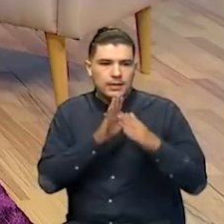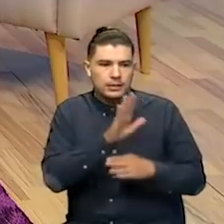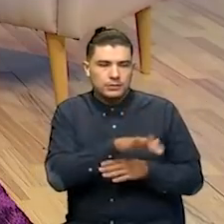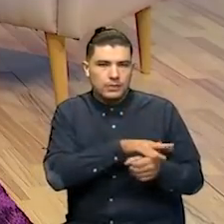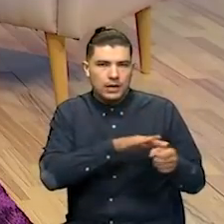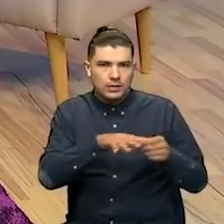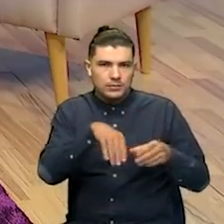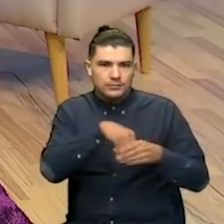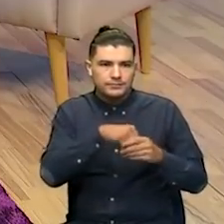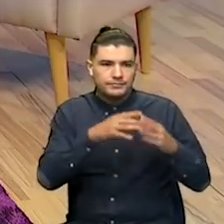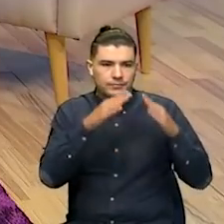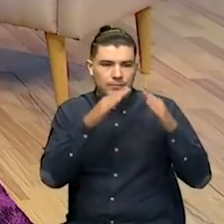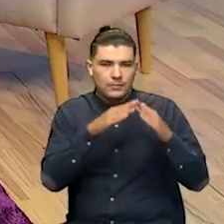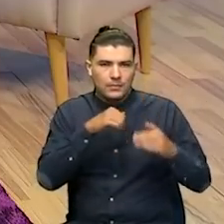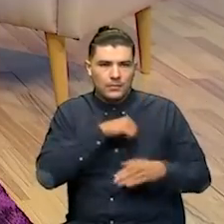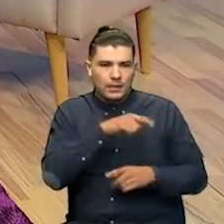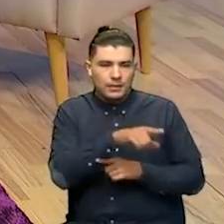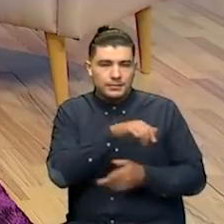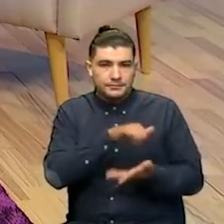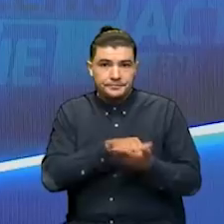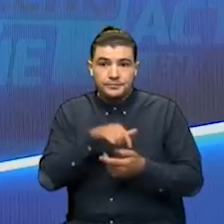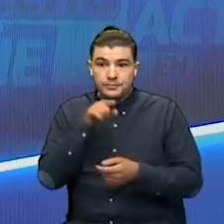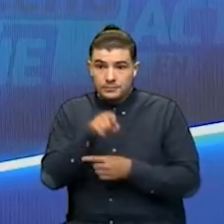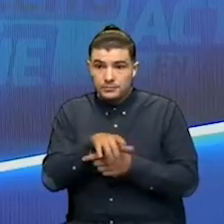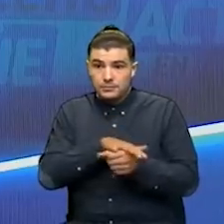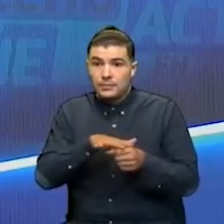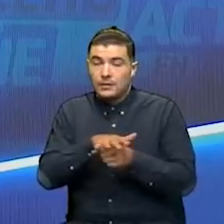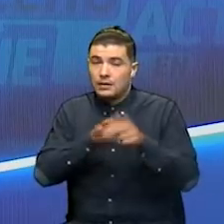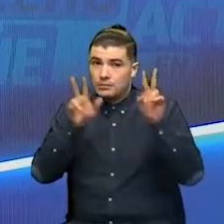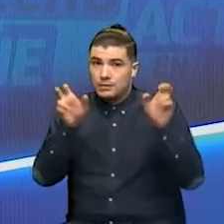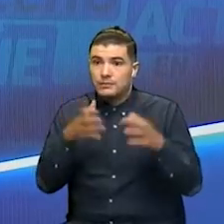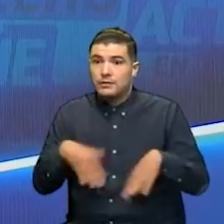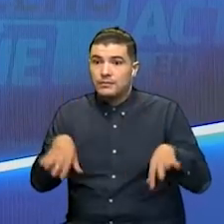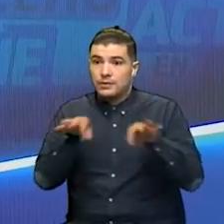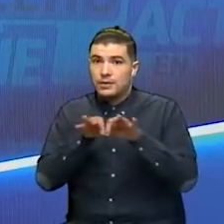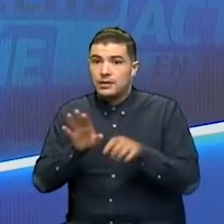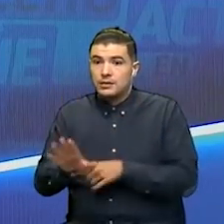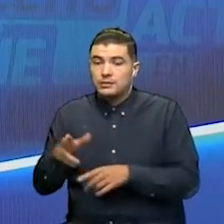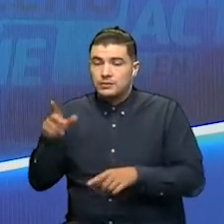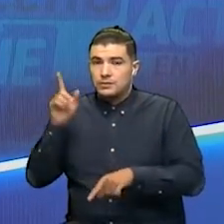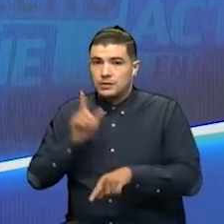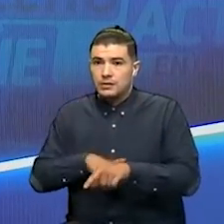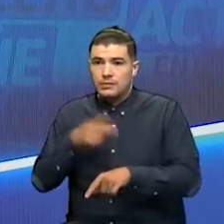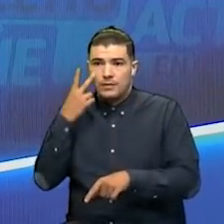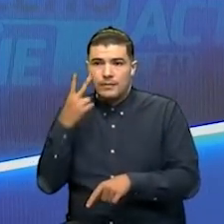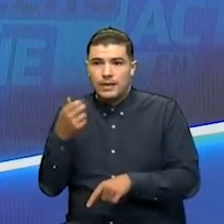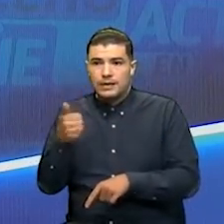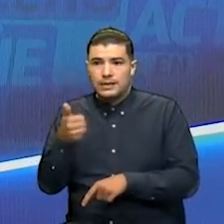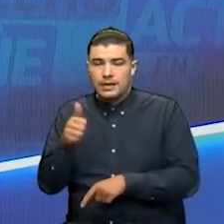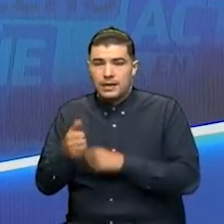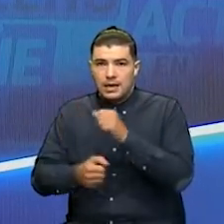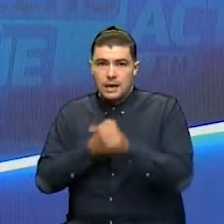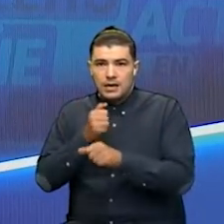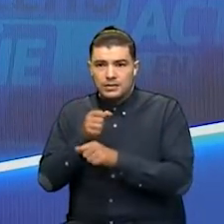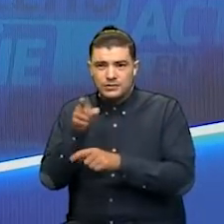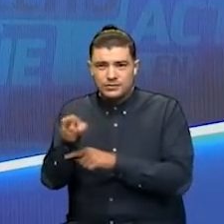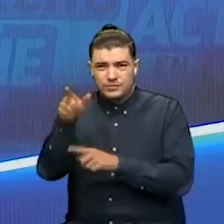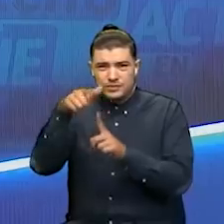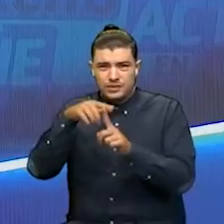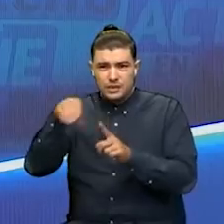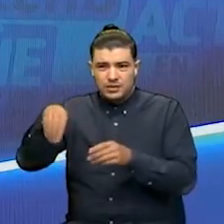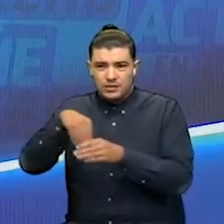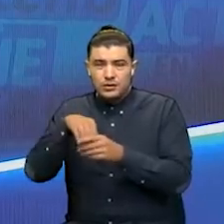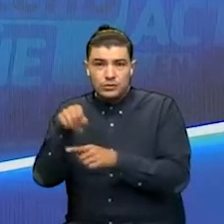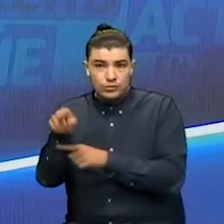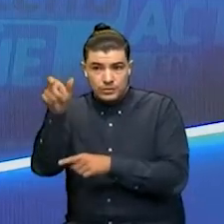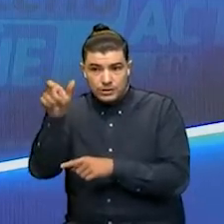de invasión que tiene. En este tipo de situaciones es muy importante el tiempo. Miren que los 10 años ya que va a cumplir su tío, él